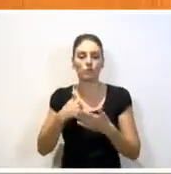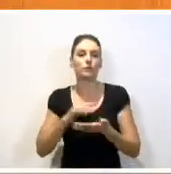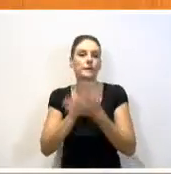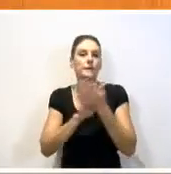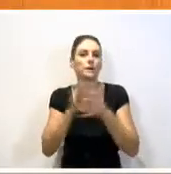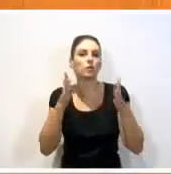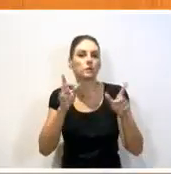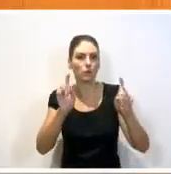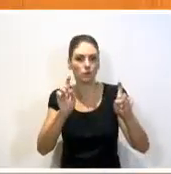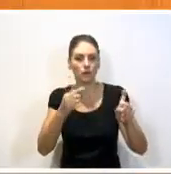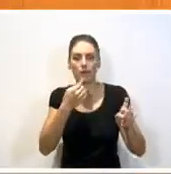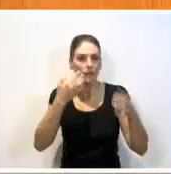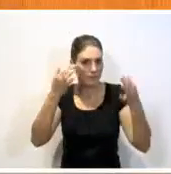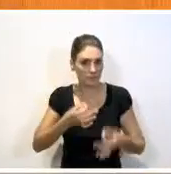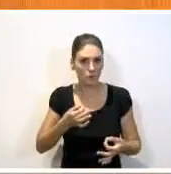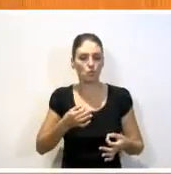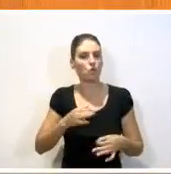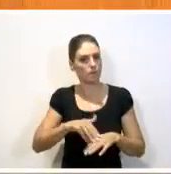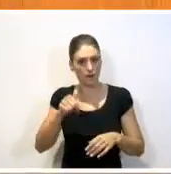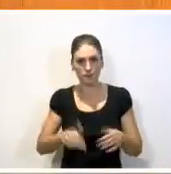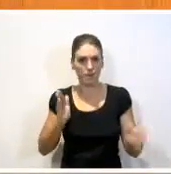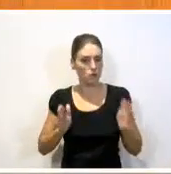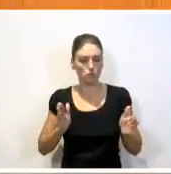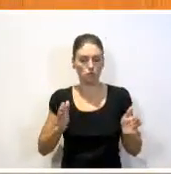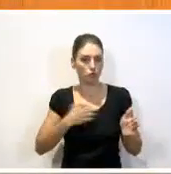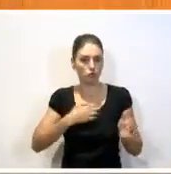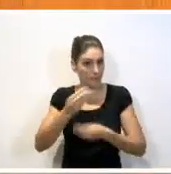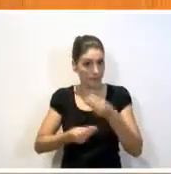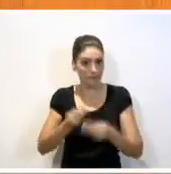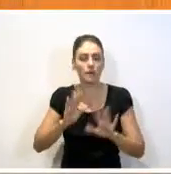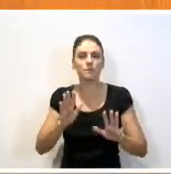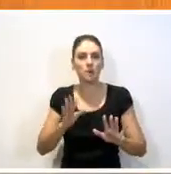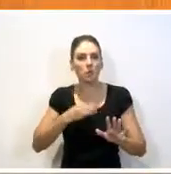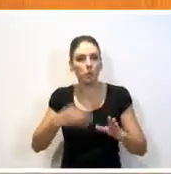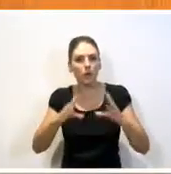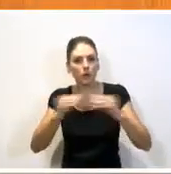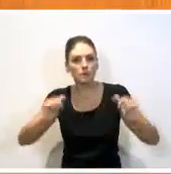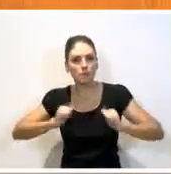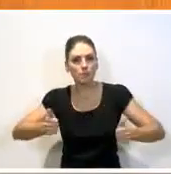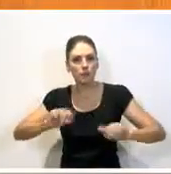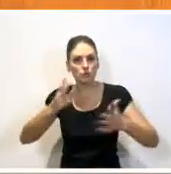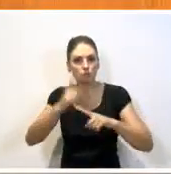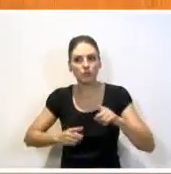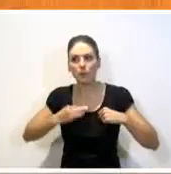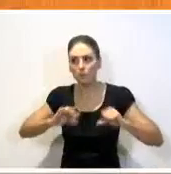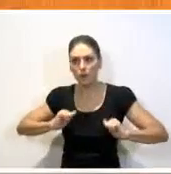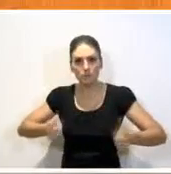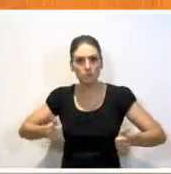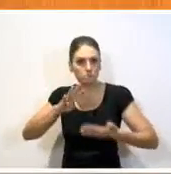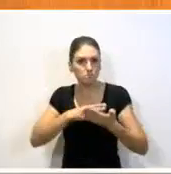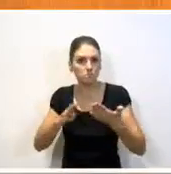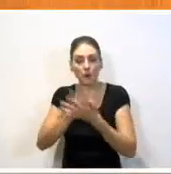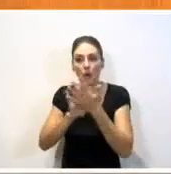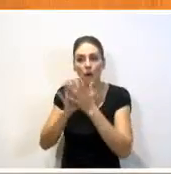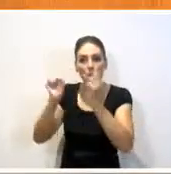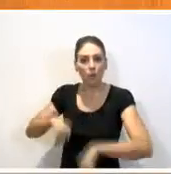de Educación. Seguramente para este curso ya no se puede hacer, pero a lo mejor resulta que la universidad puede empezar a las 8:30, hablándolo